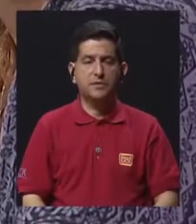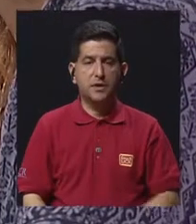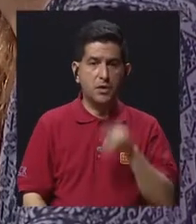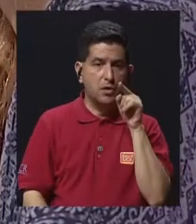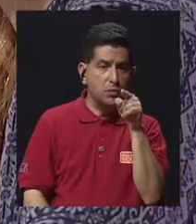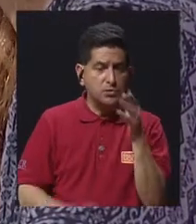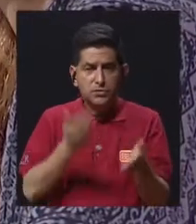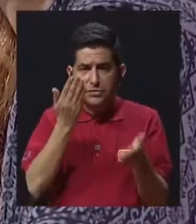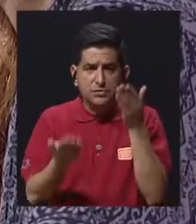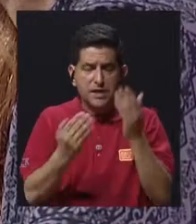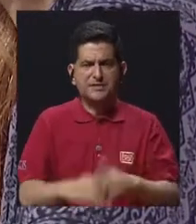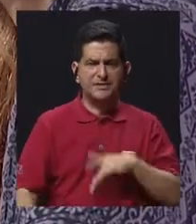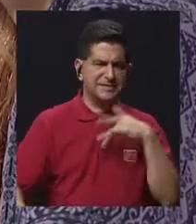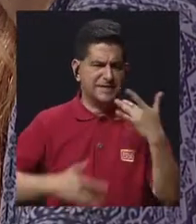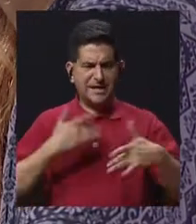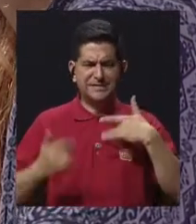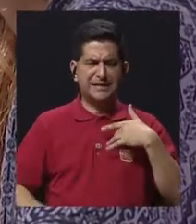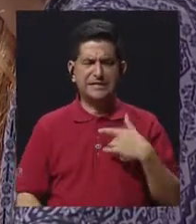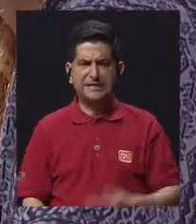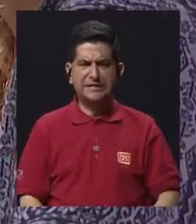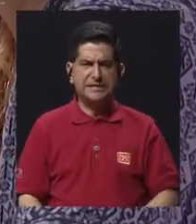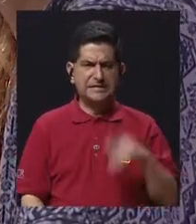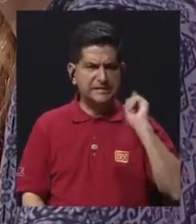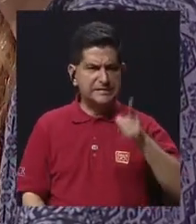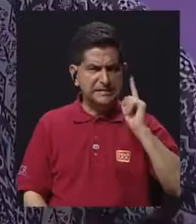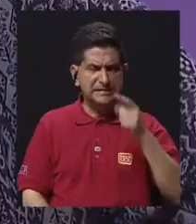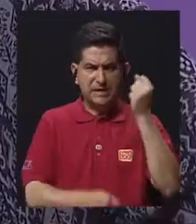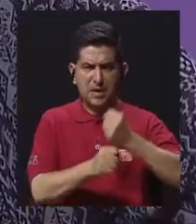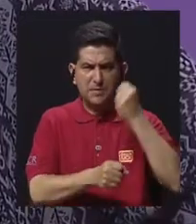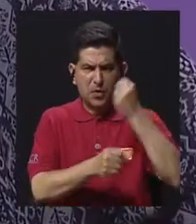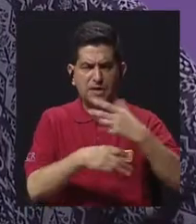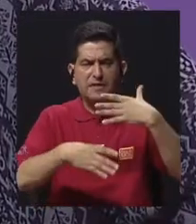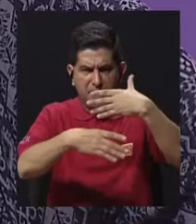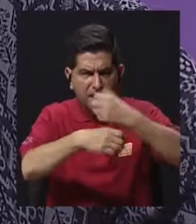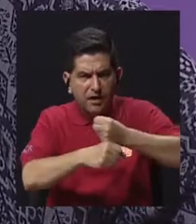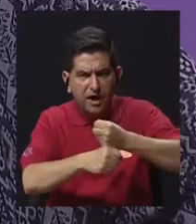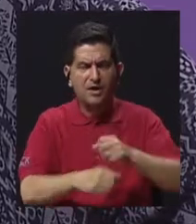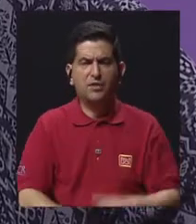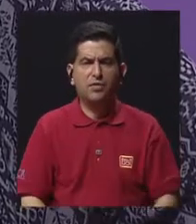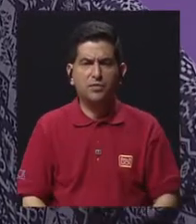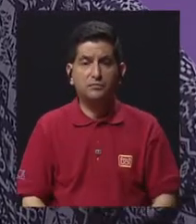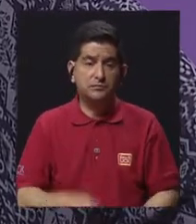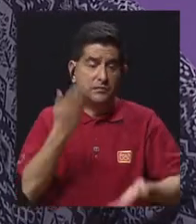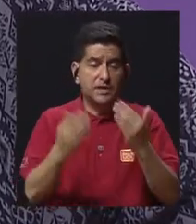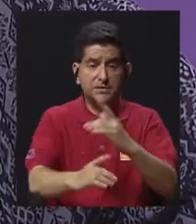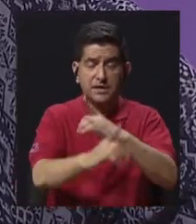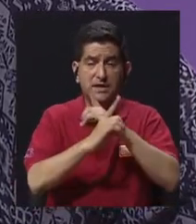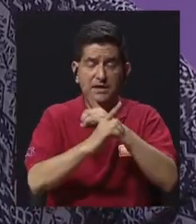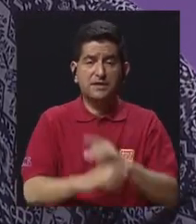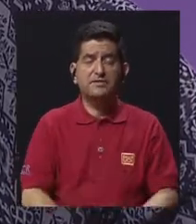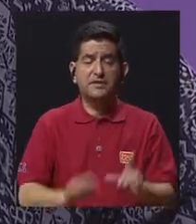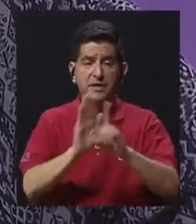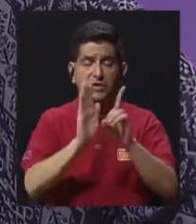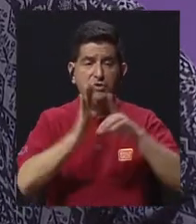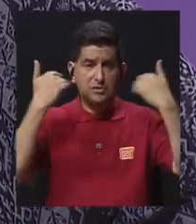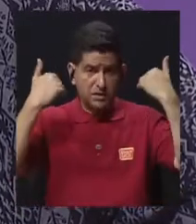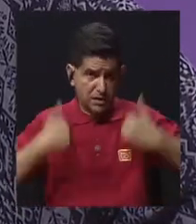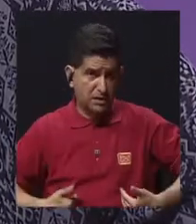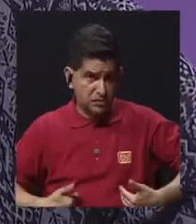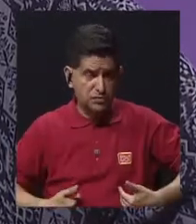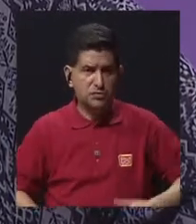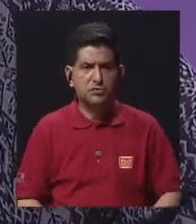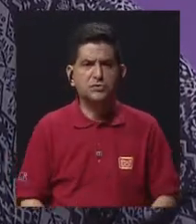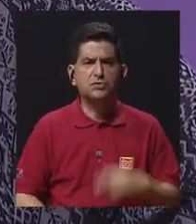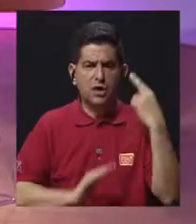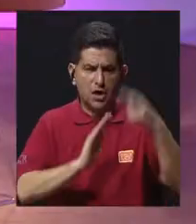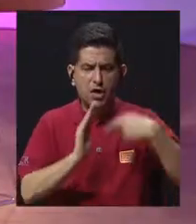usted alguna vez se han sentido amenazadas por el trabajo que realizan en la defensa de los derechos humanos, y cuál